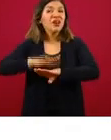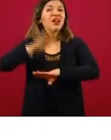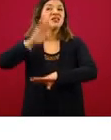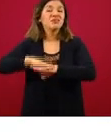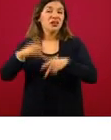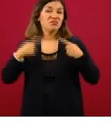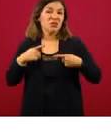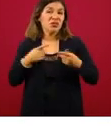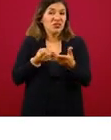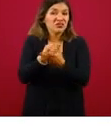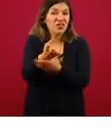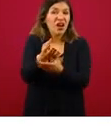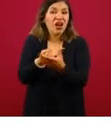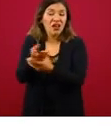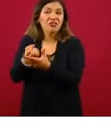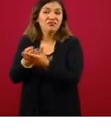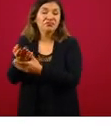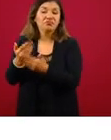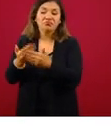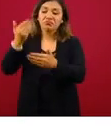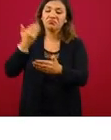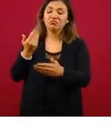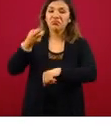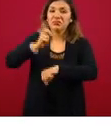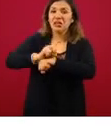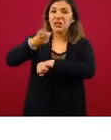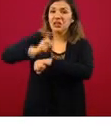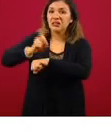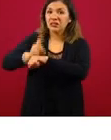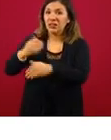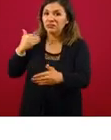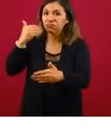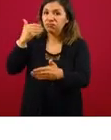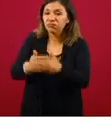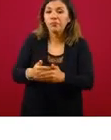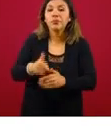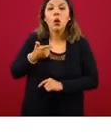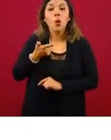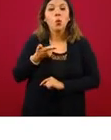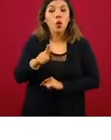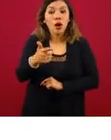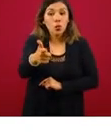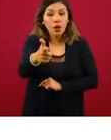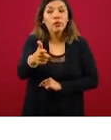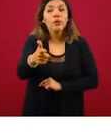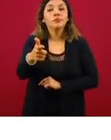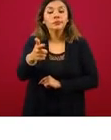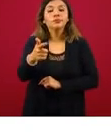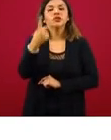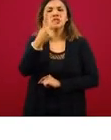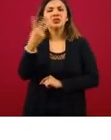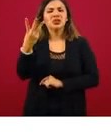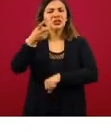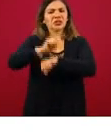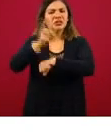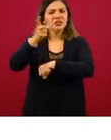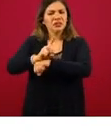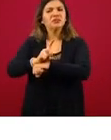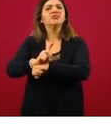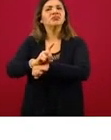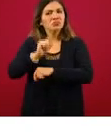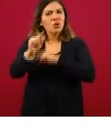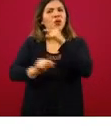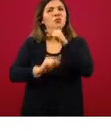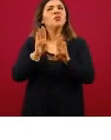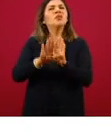su movilidad en los últimos días. Y el estado de Guanajuato, a pesar de que en últimos 2 o 3 días recupera